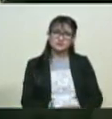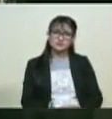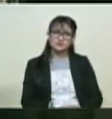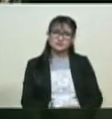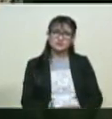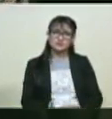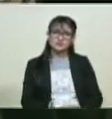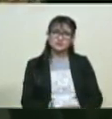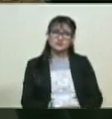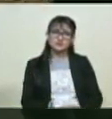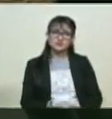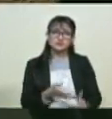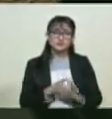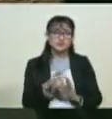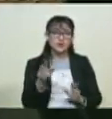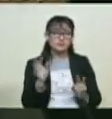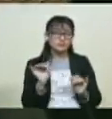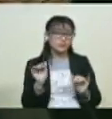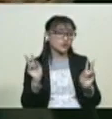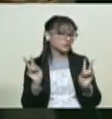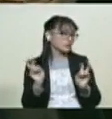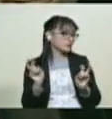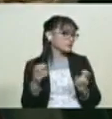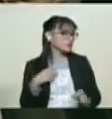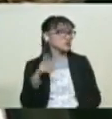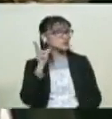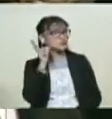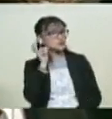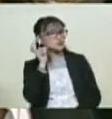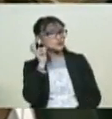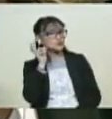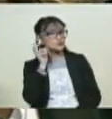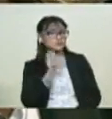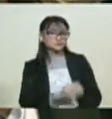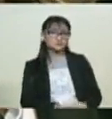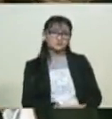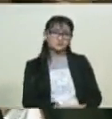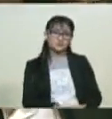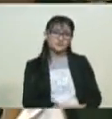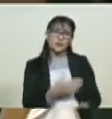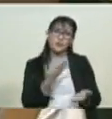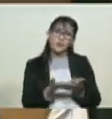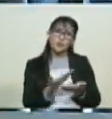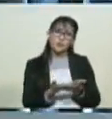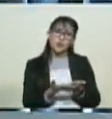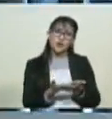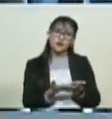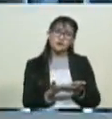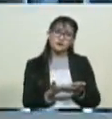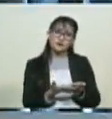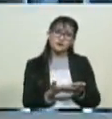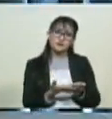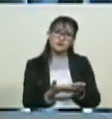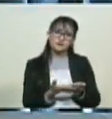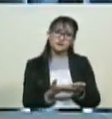sobre esos temas yo estoy escuchando propuestas que enriquezcan